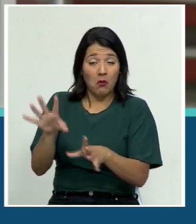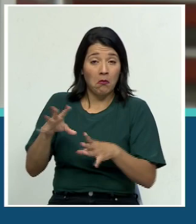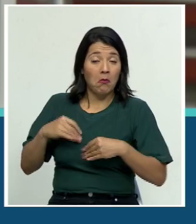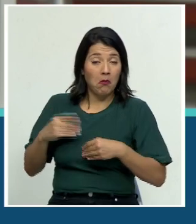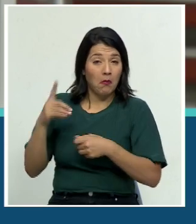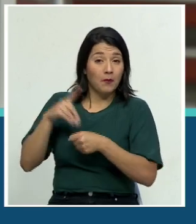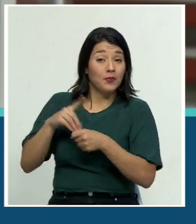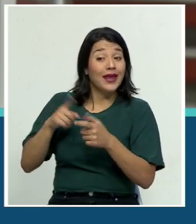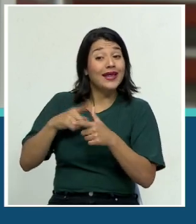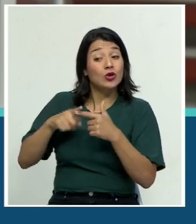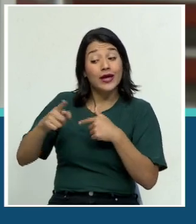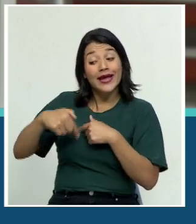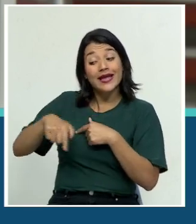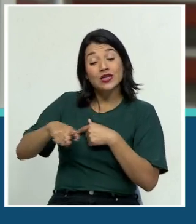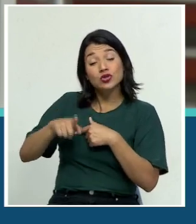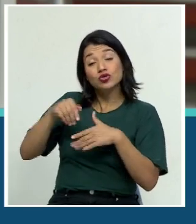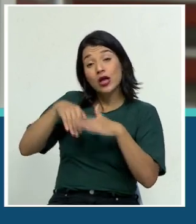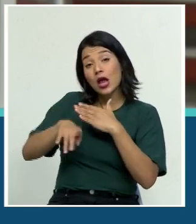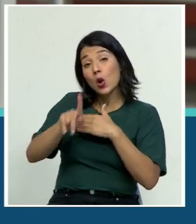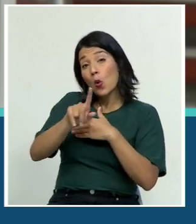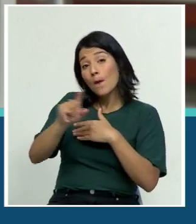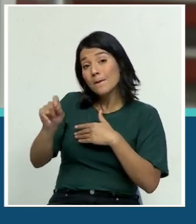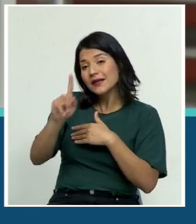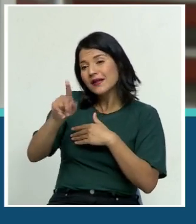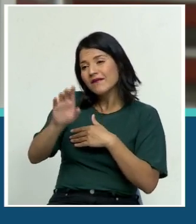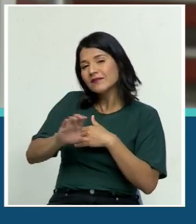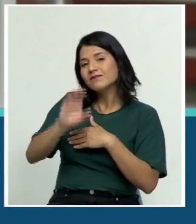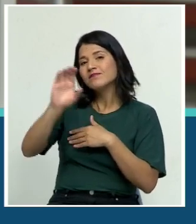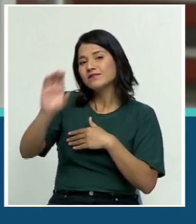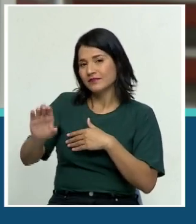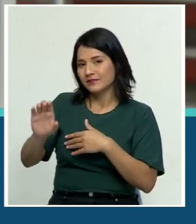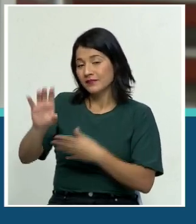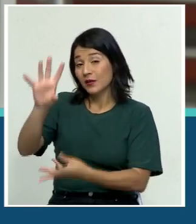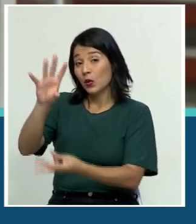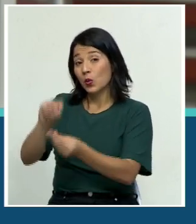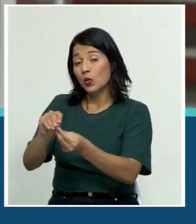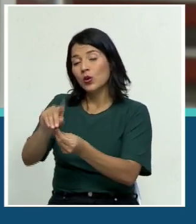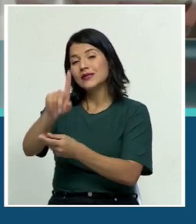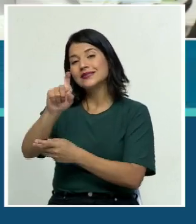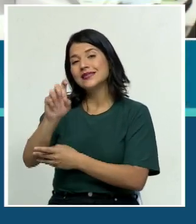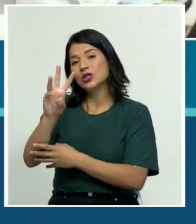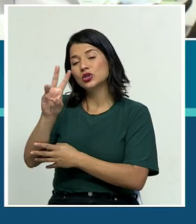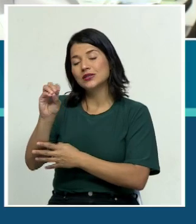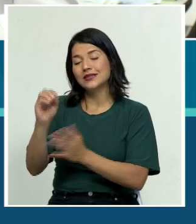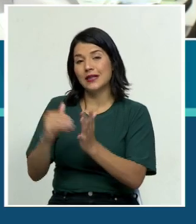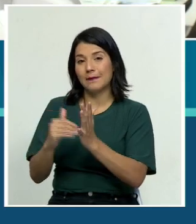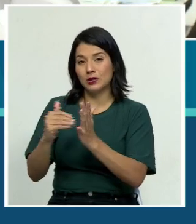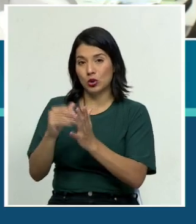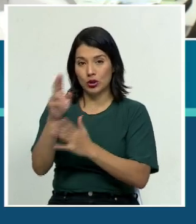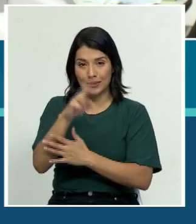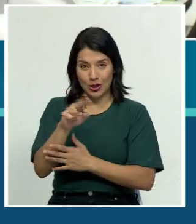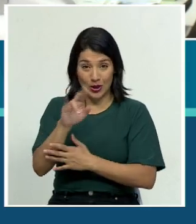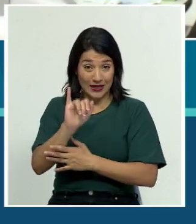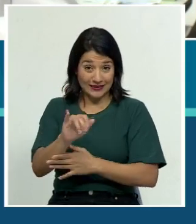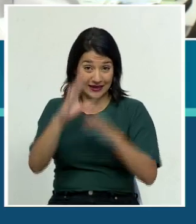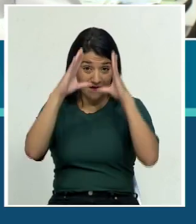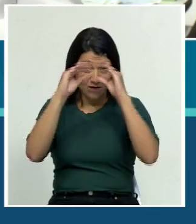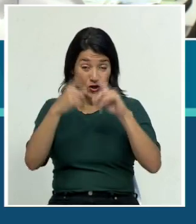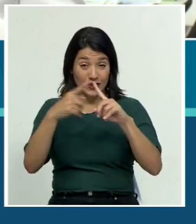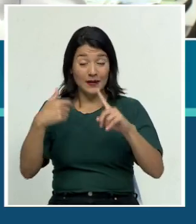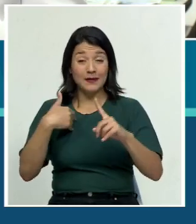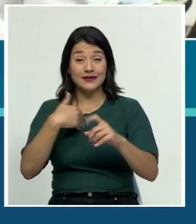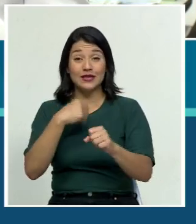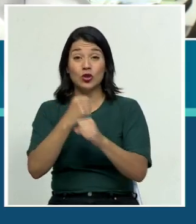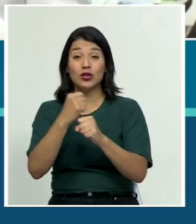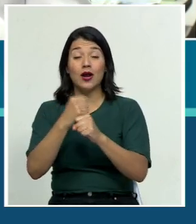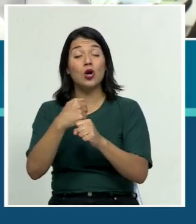tenga que devolver 160 millones de colones. Es la información que tengo desde acá, desde el Ministerio de Trabajo. Vuelvo con usted al estudio principal donde